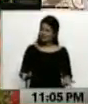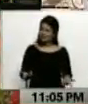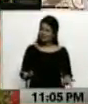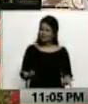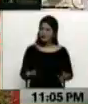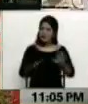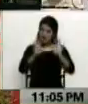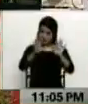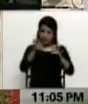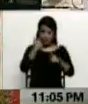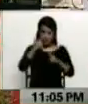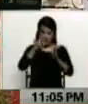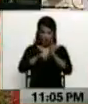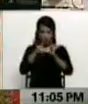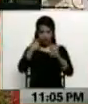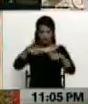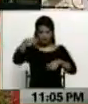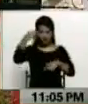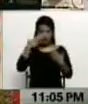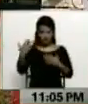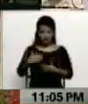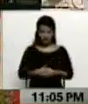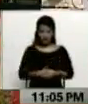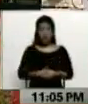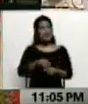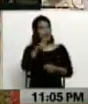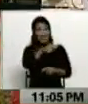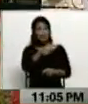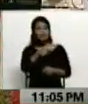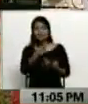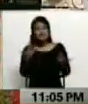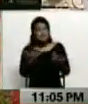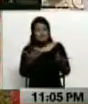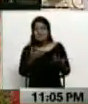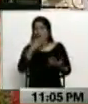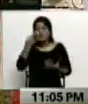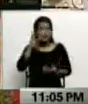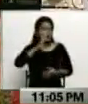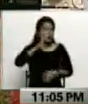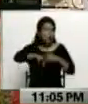son absolutamente Ya lo vamos a escuchar son absolutamente